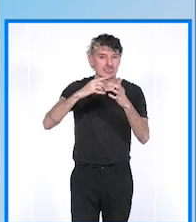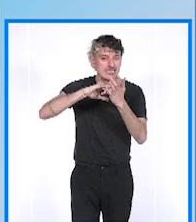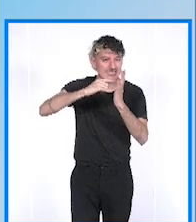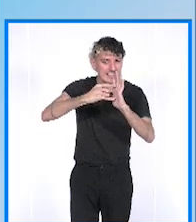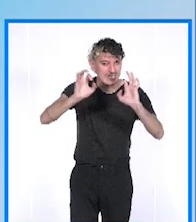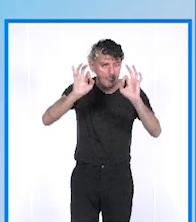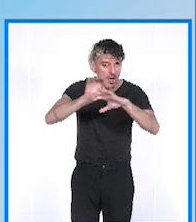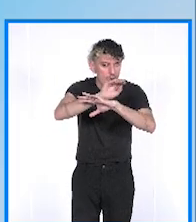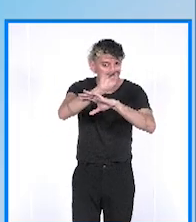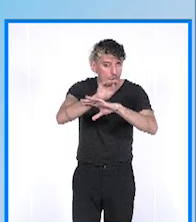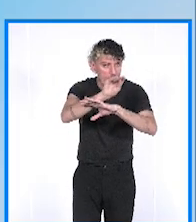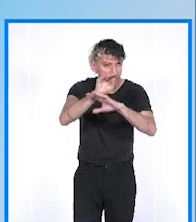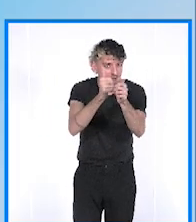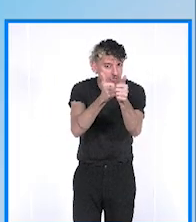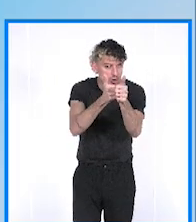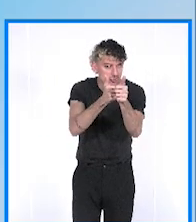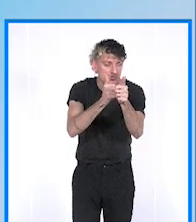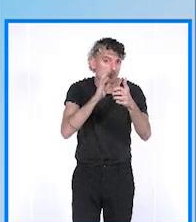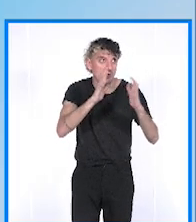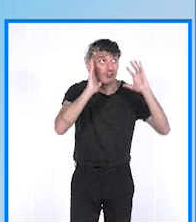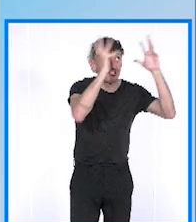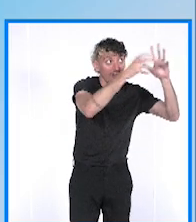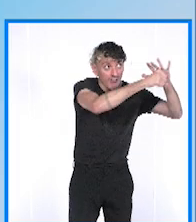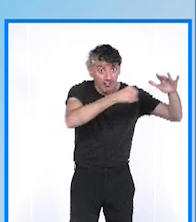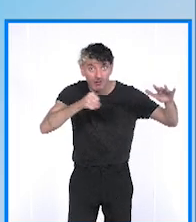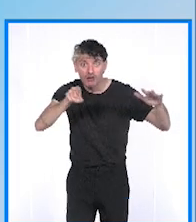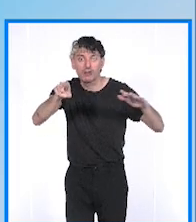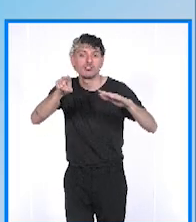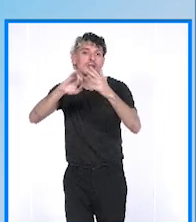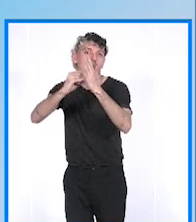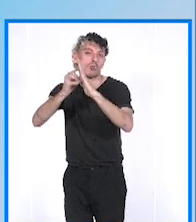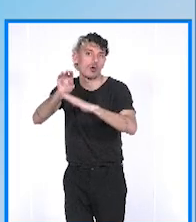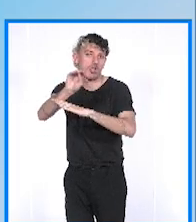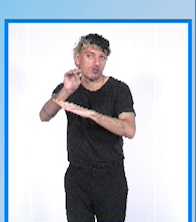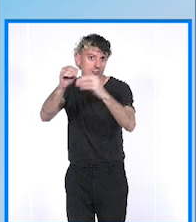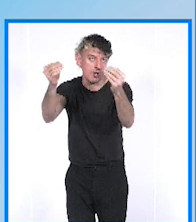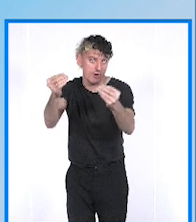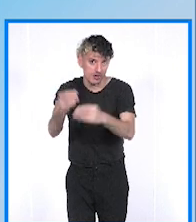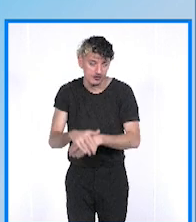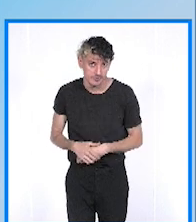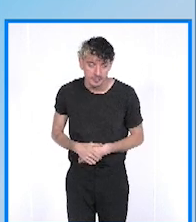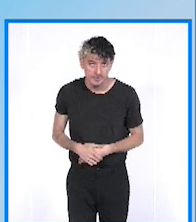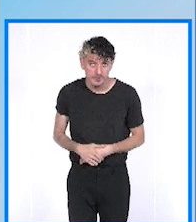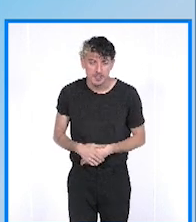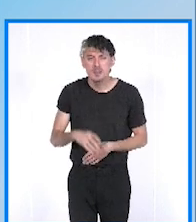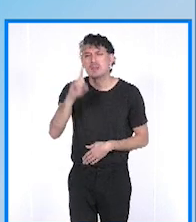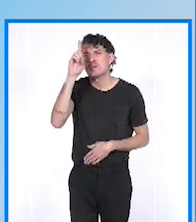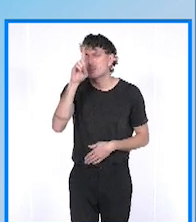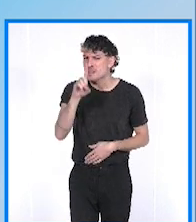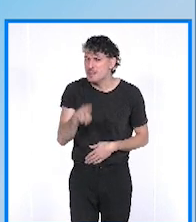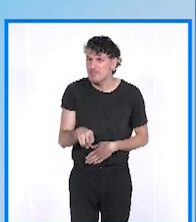cuidados que viene con la con la desinstitucionalización y luego ya de manera más específica eh los e